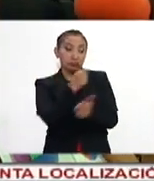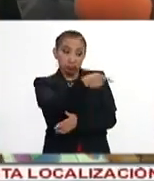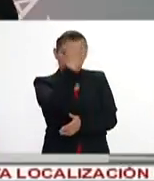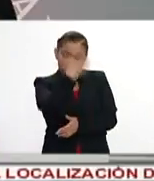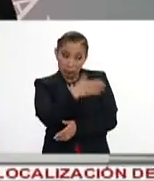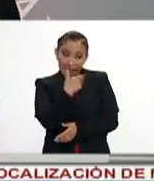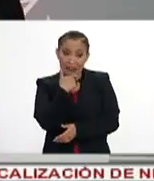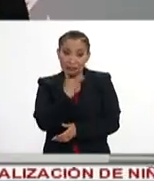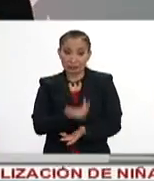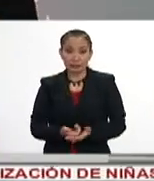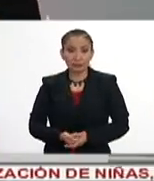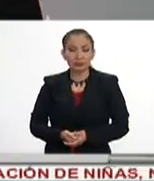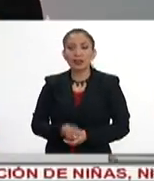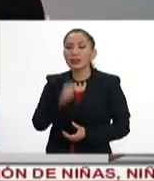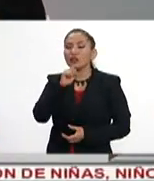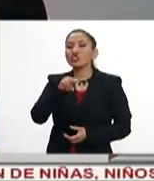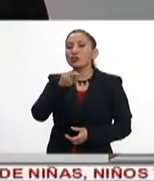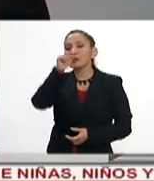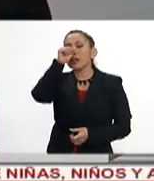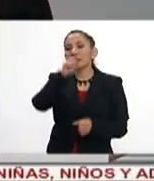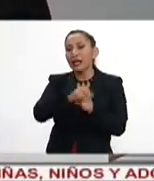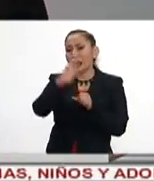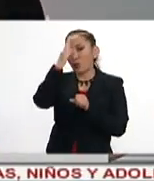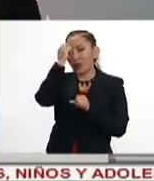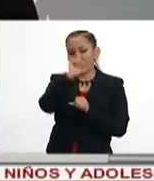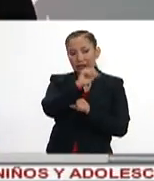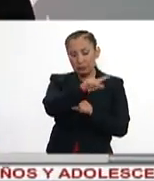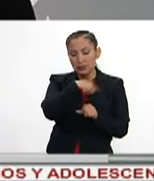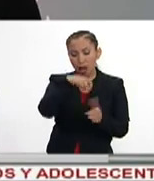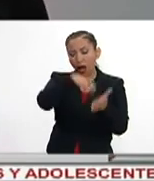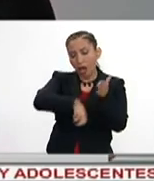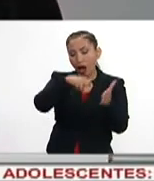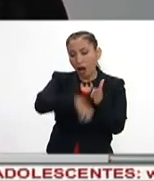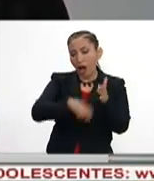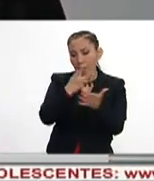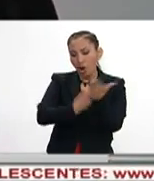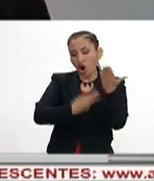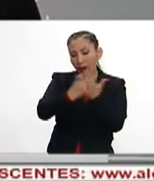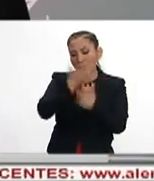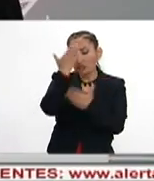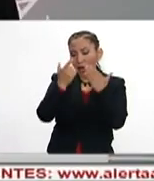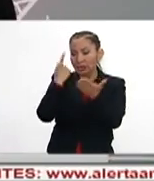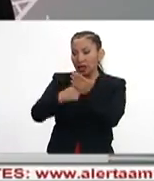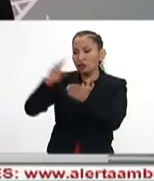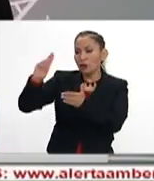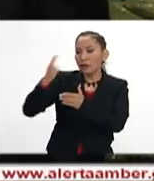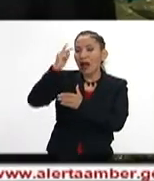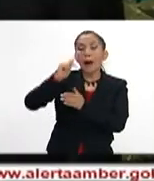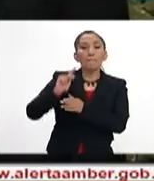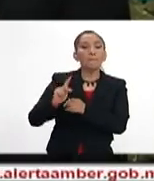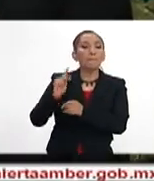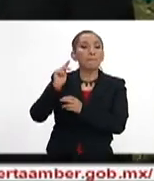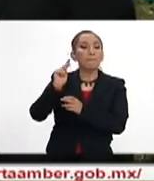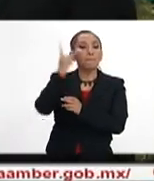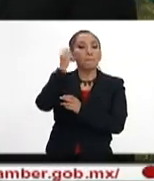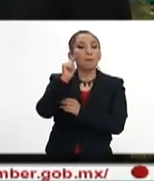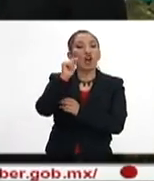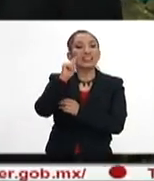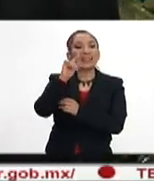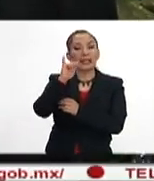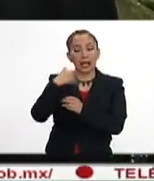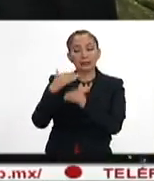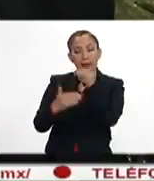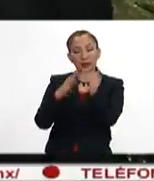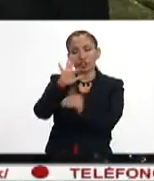inglés. También el subsecretario recordó que la SEP ya actualizó los planes de estudio en las universidades politécnicas y que se presenta un avance